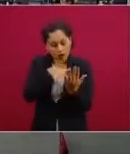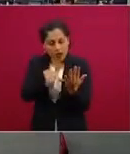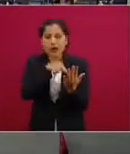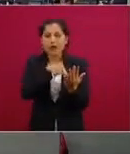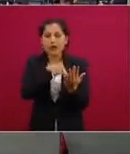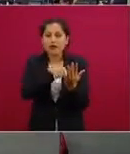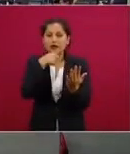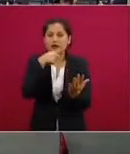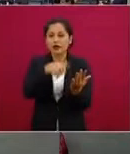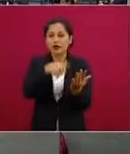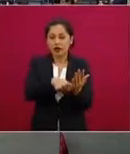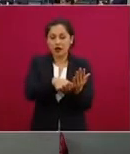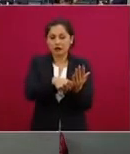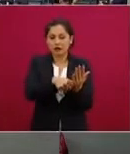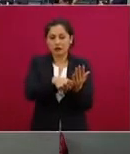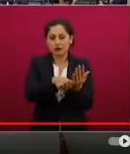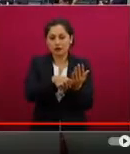como 200